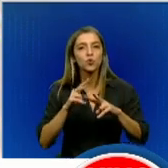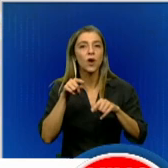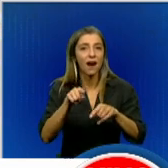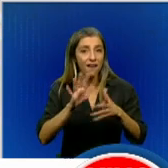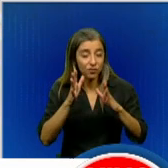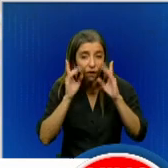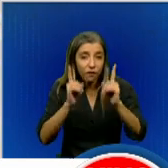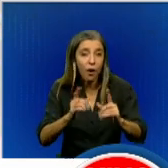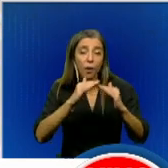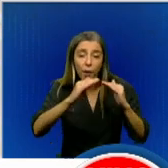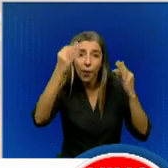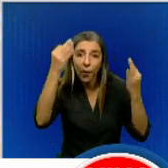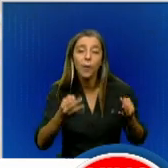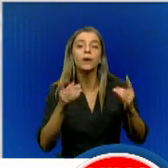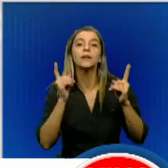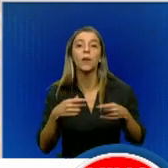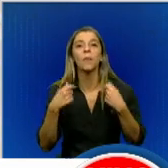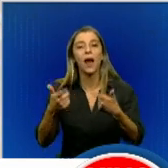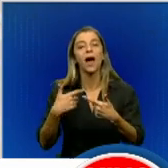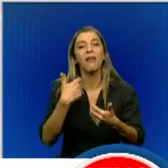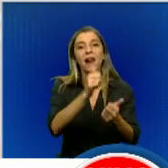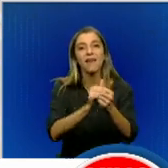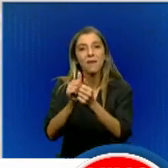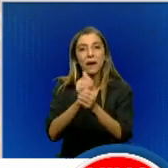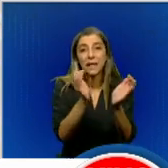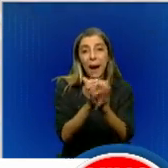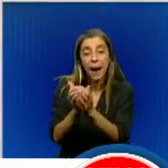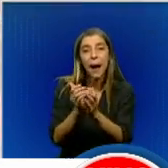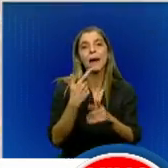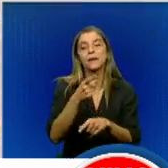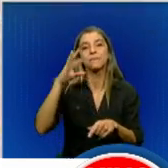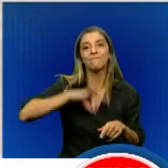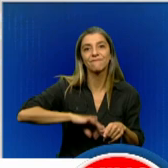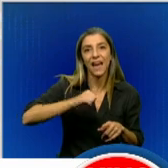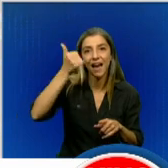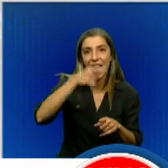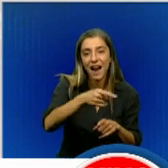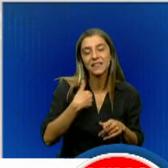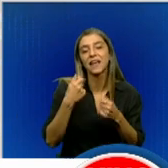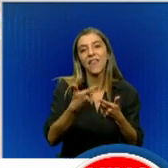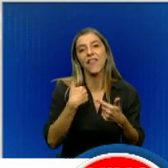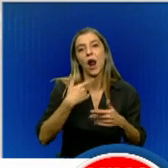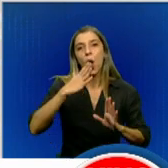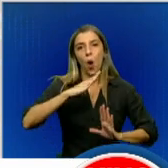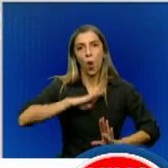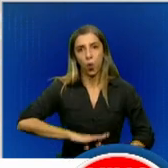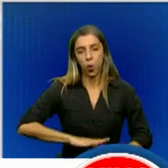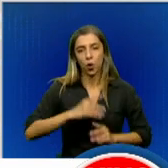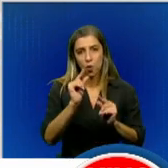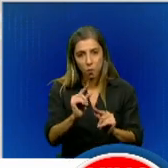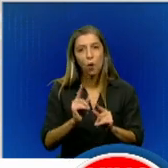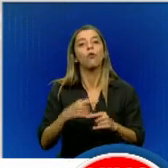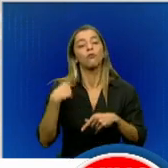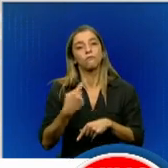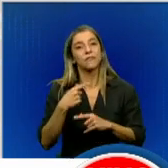otro también aliviar a las empresas de menores ganancias y es cierto que queremos deshacer esa reforma tributaria del año 2017